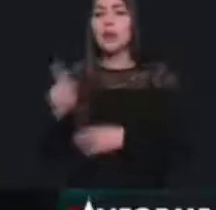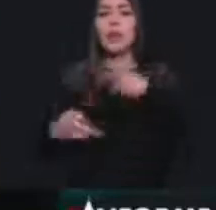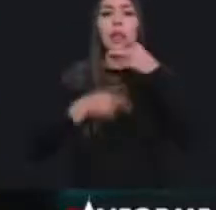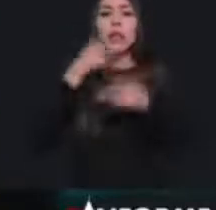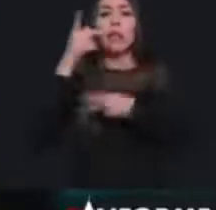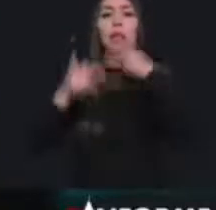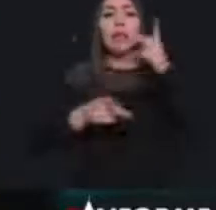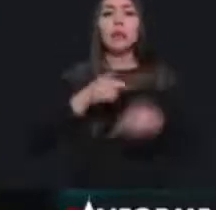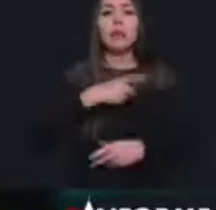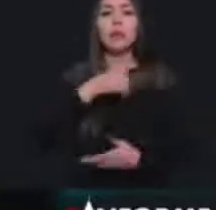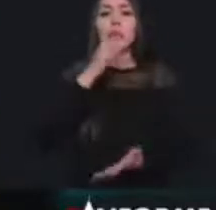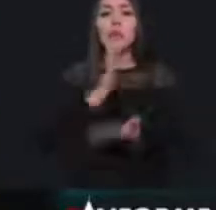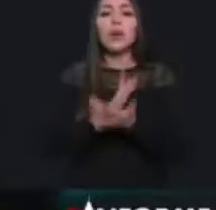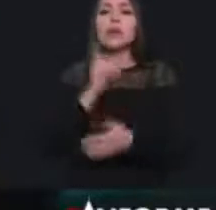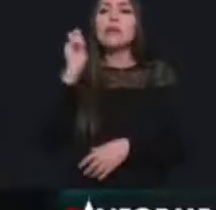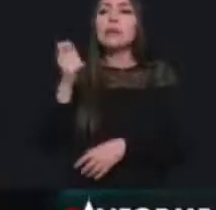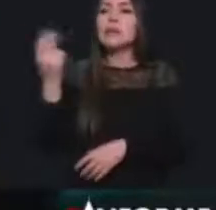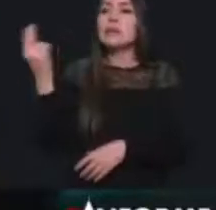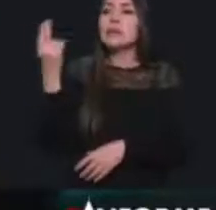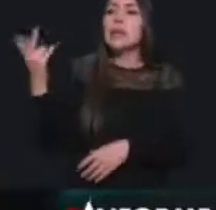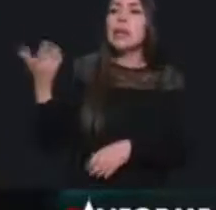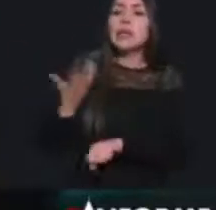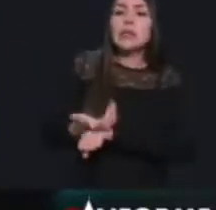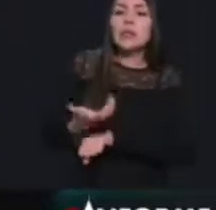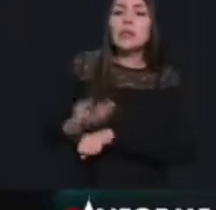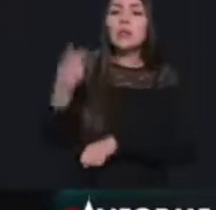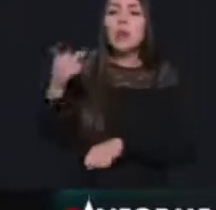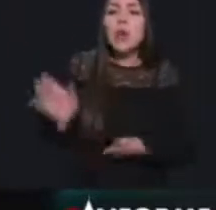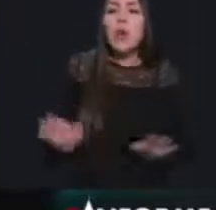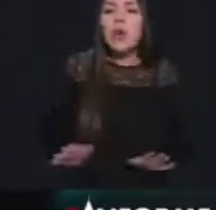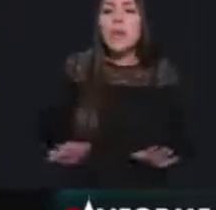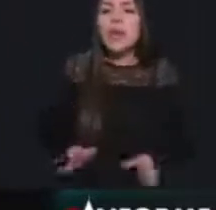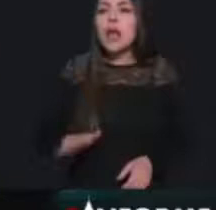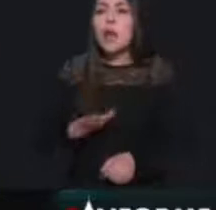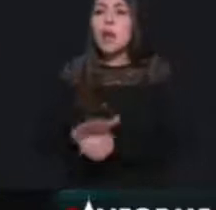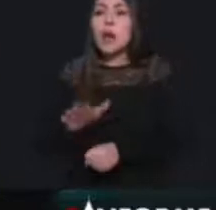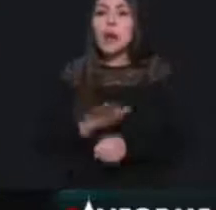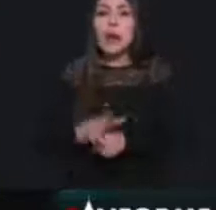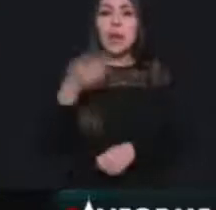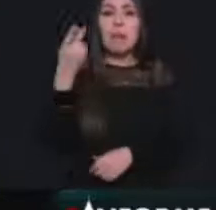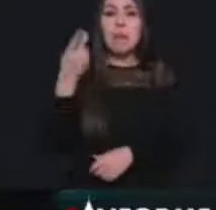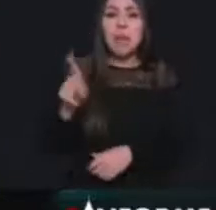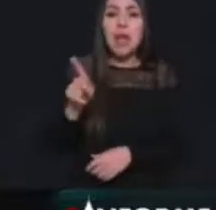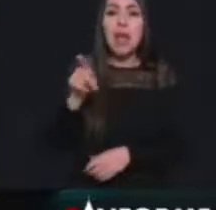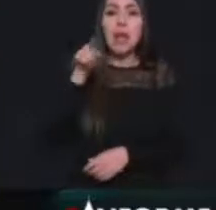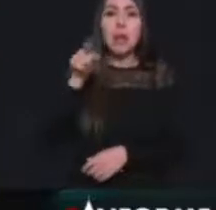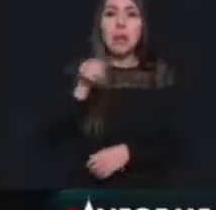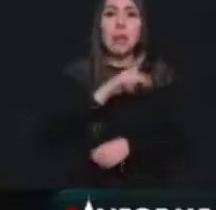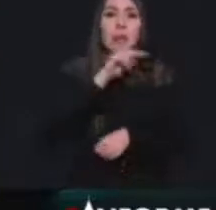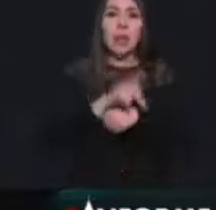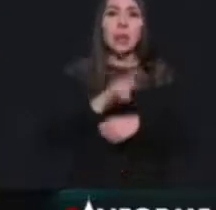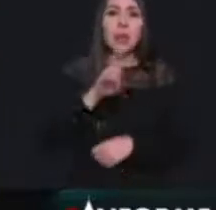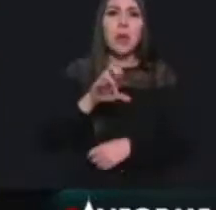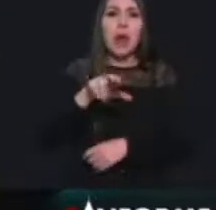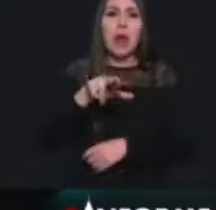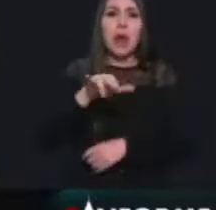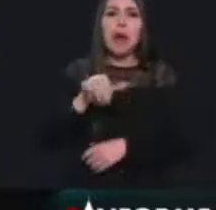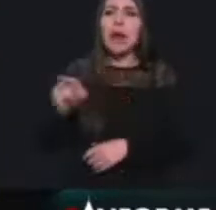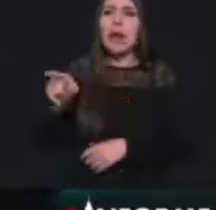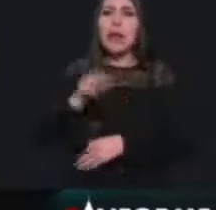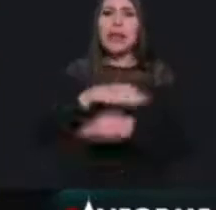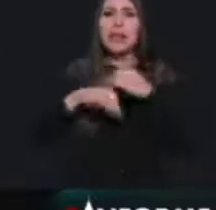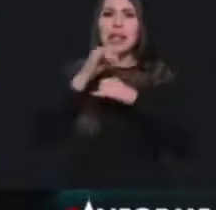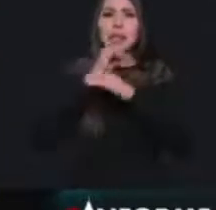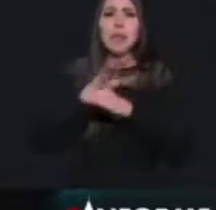a los intereses de Estados Unidos, y omiten la parte en la que Ucrania pues también ha violado tratados, ha violado también